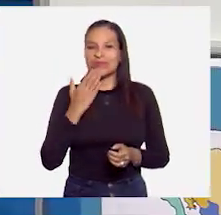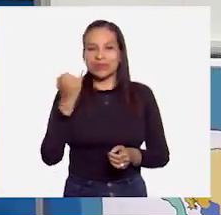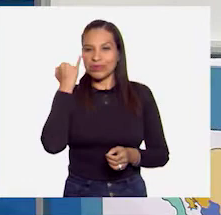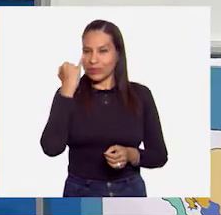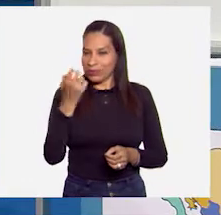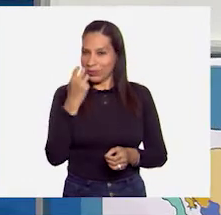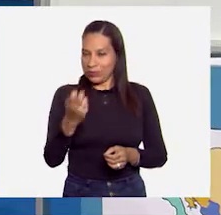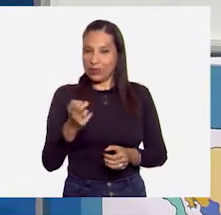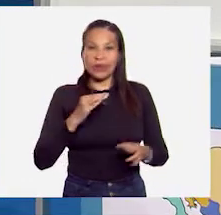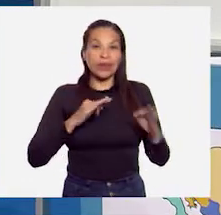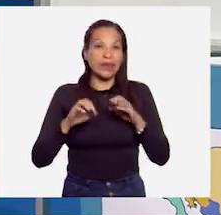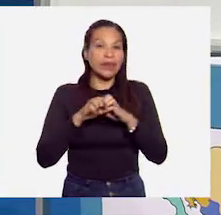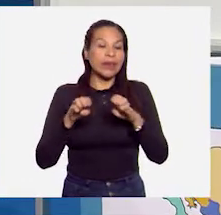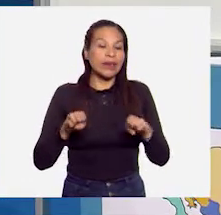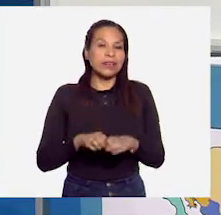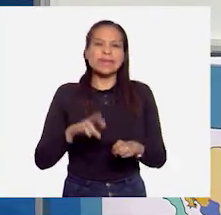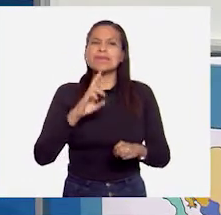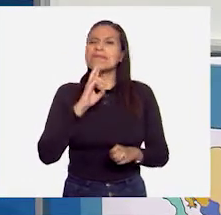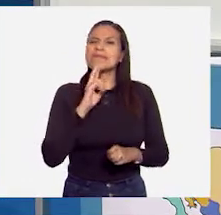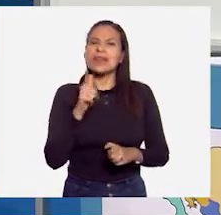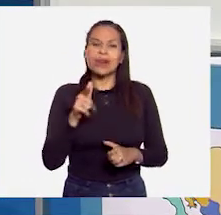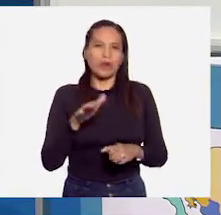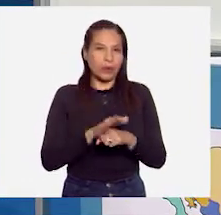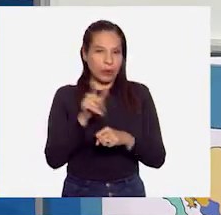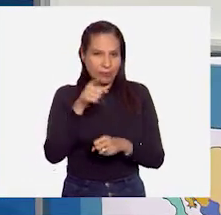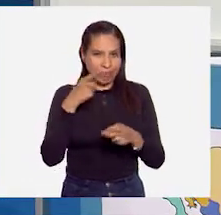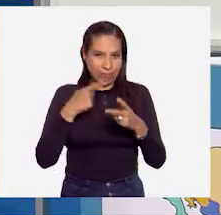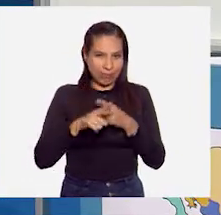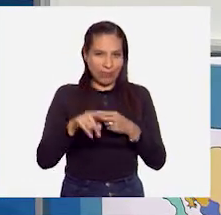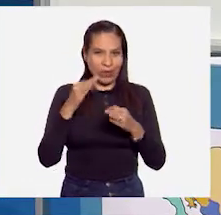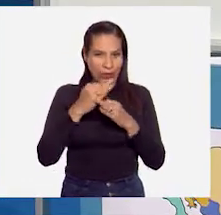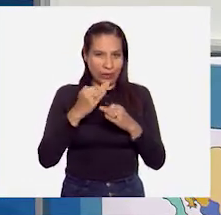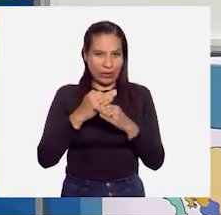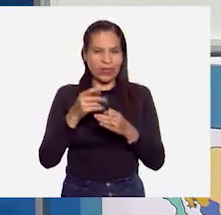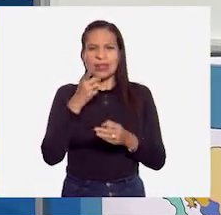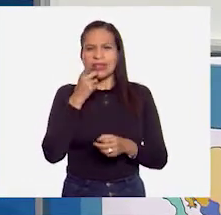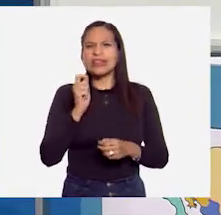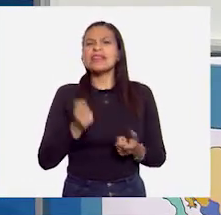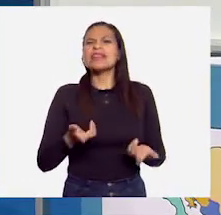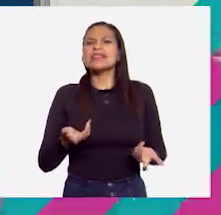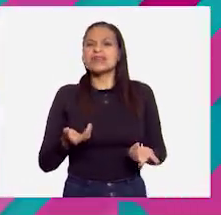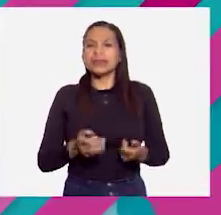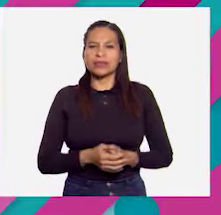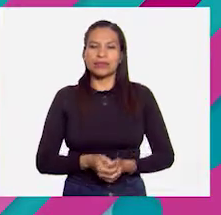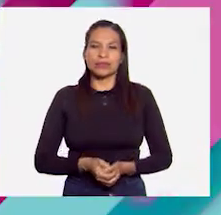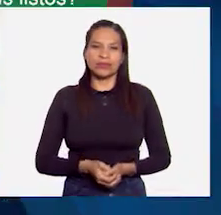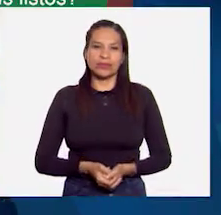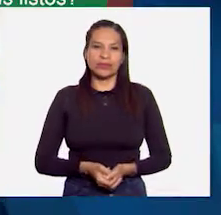idea! El trabajo en equipo es mejor, así que comencemos este reto que dice...